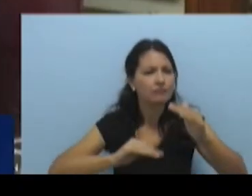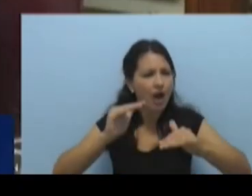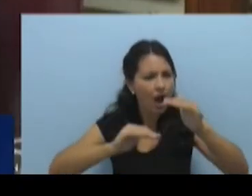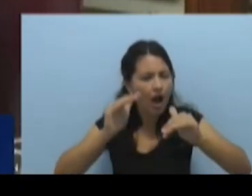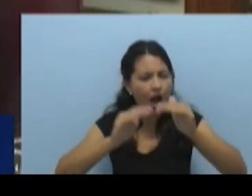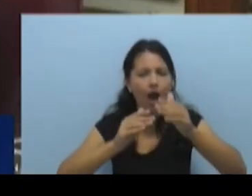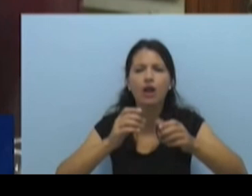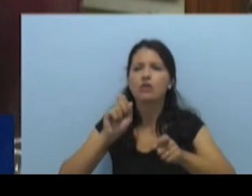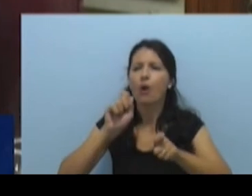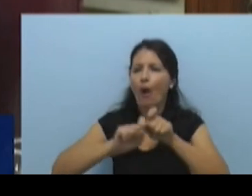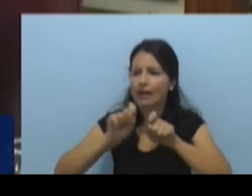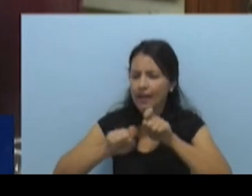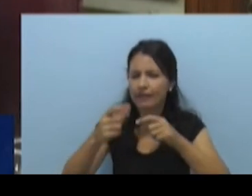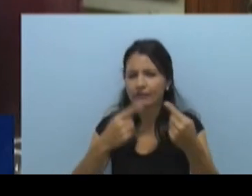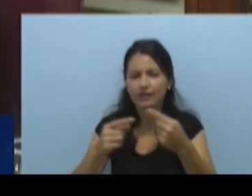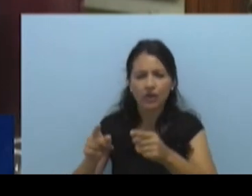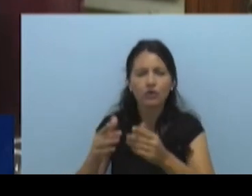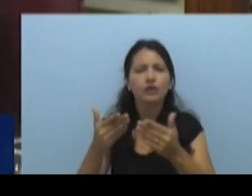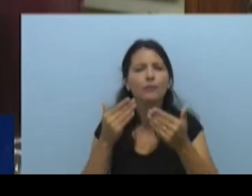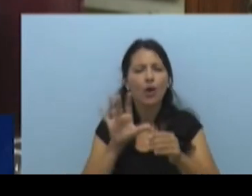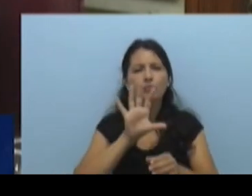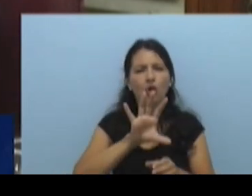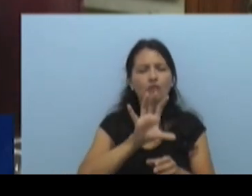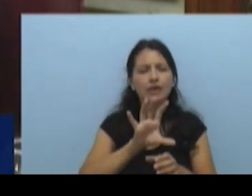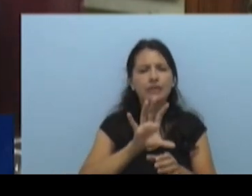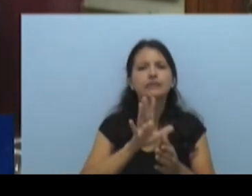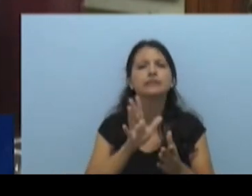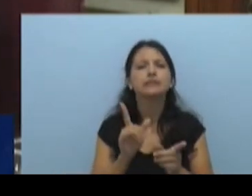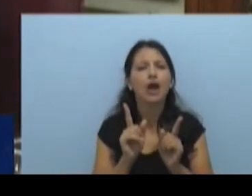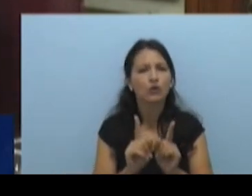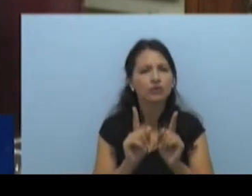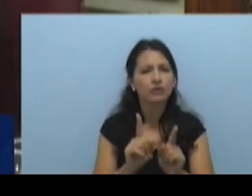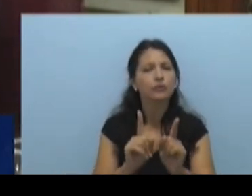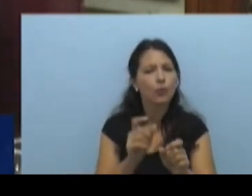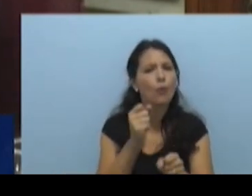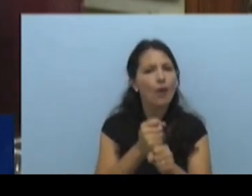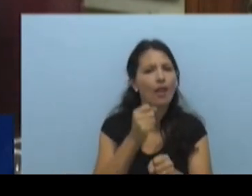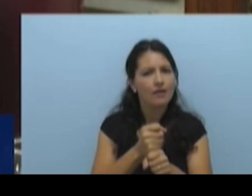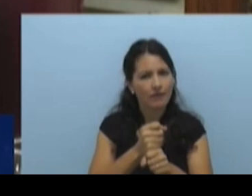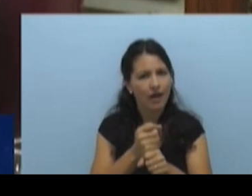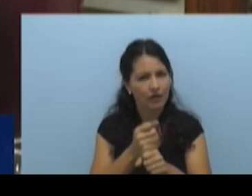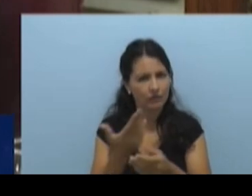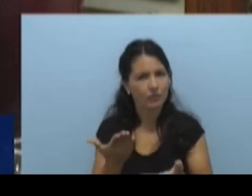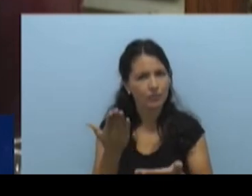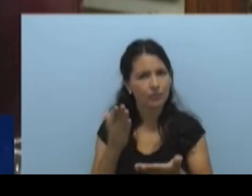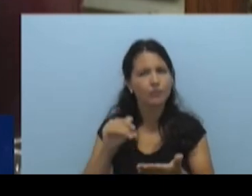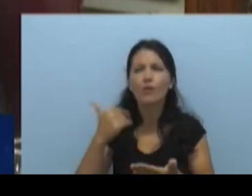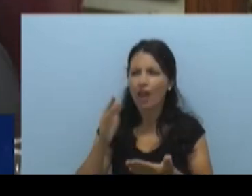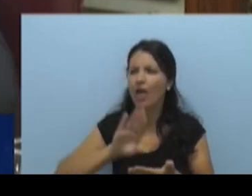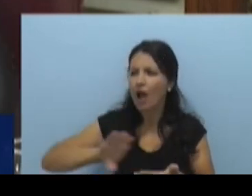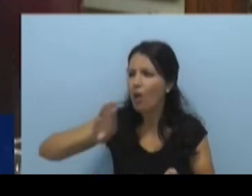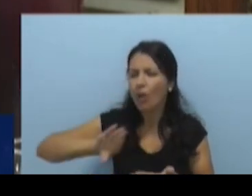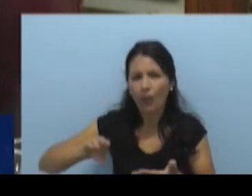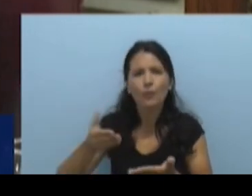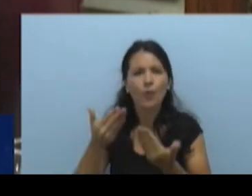para evitar que la provincia entre en rezago o en atraso. Y quiero marcar eso en un momento donde el gobierno